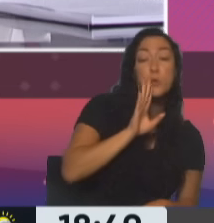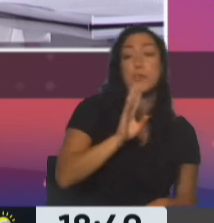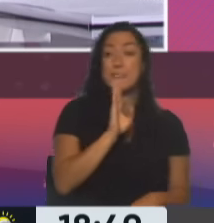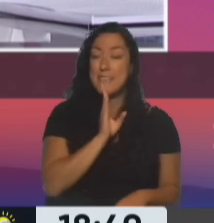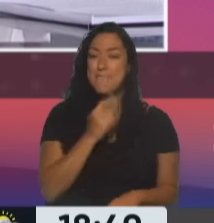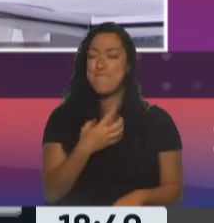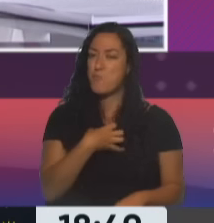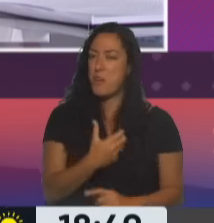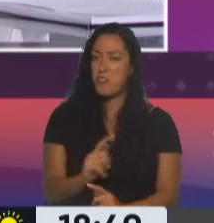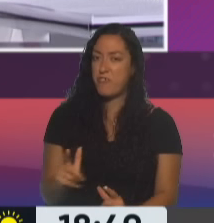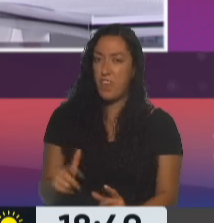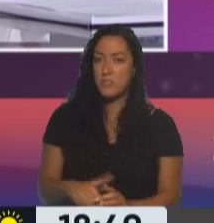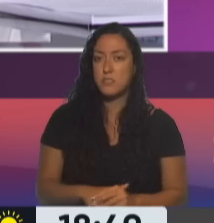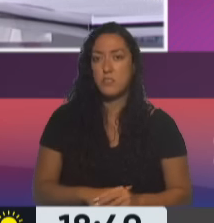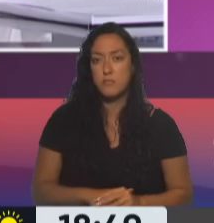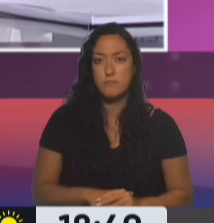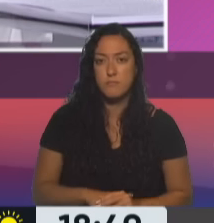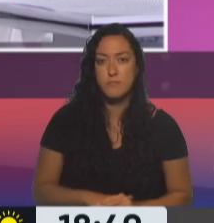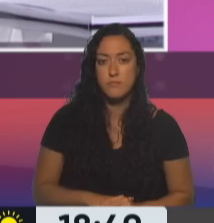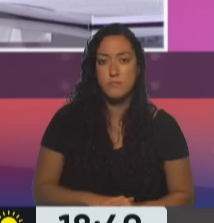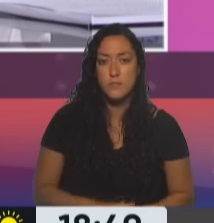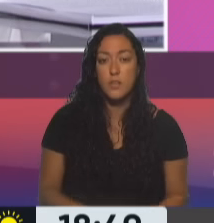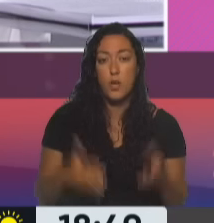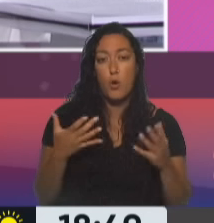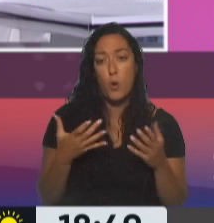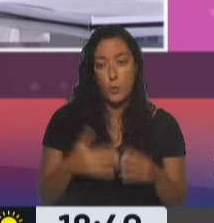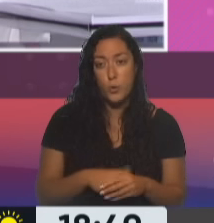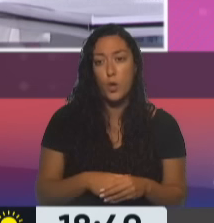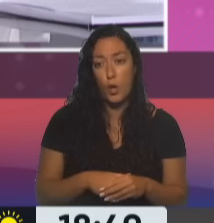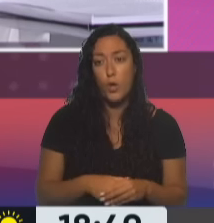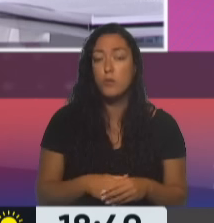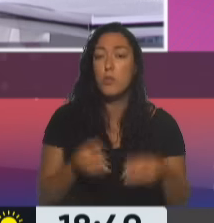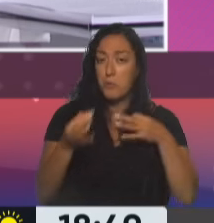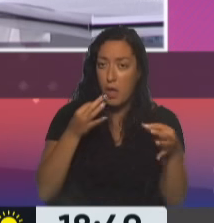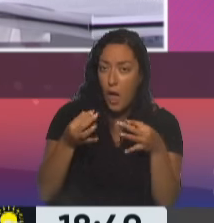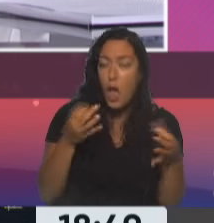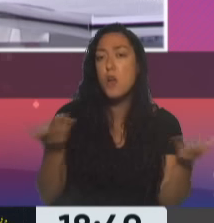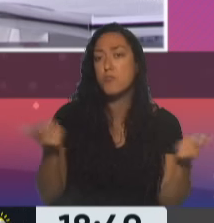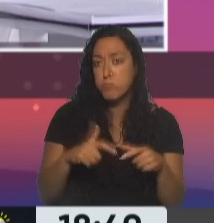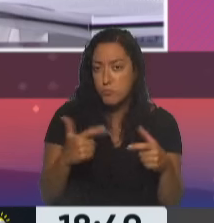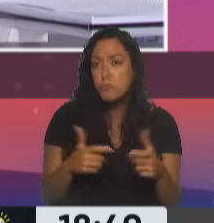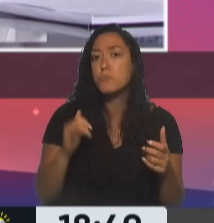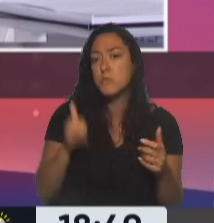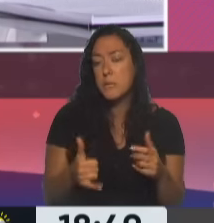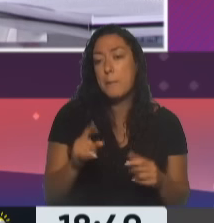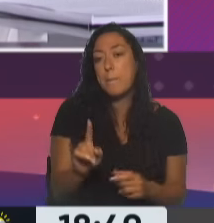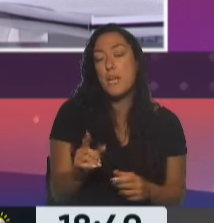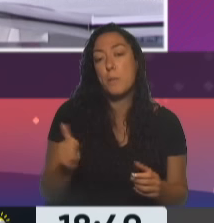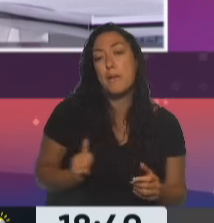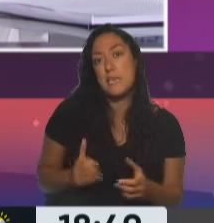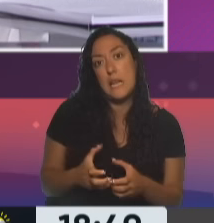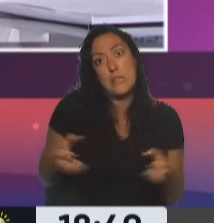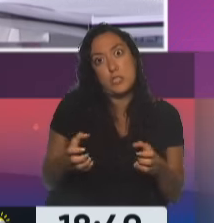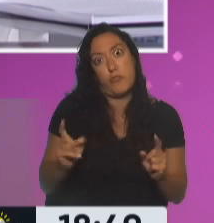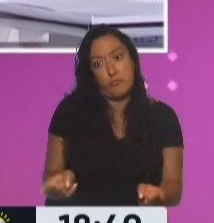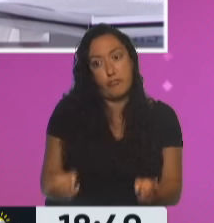demasiado en la palabra. Obviamente la puerta diplomática sigue abierta, pero en el medio siguen las tensiones militares. Bueno, vamos